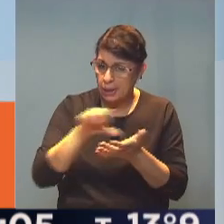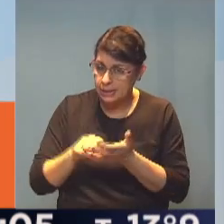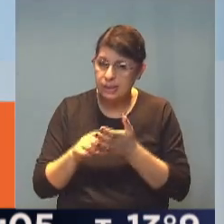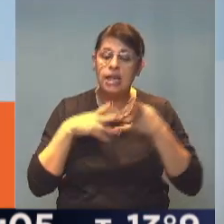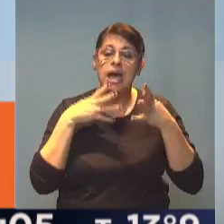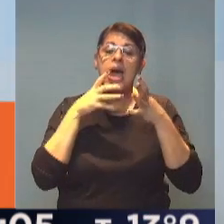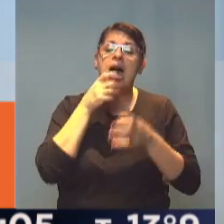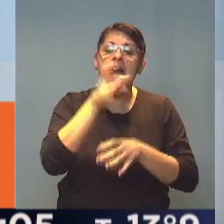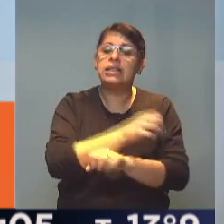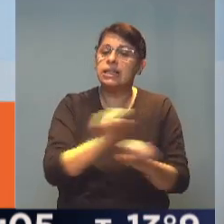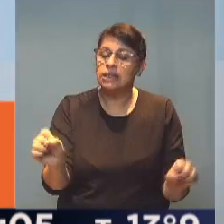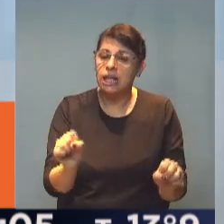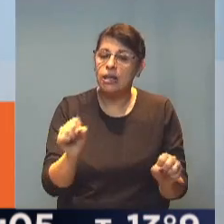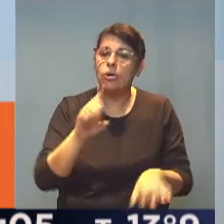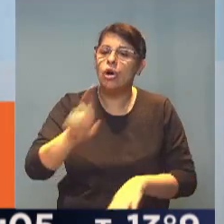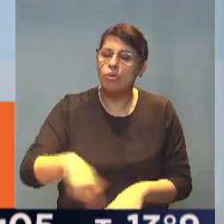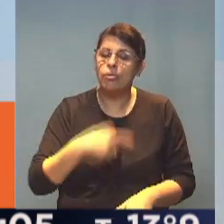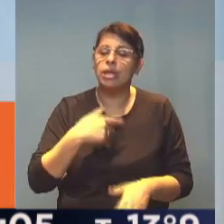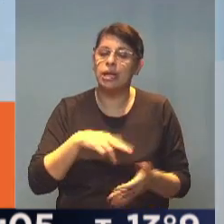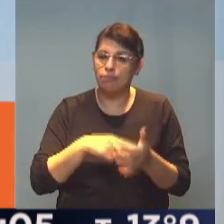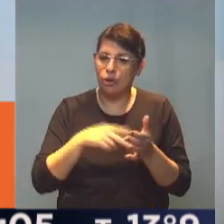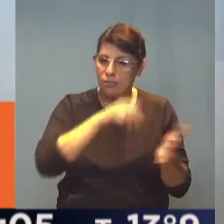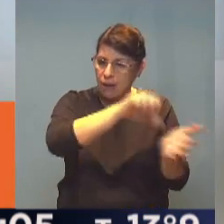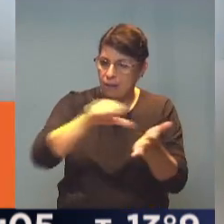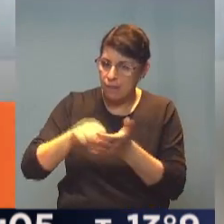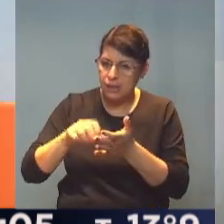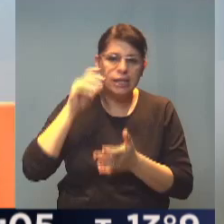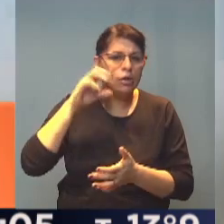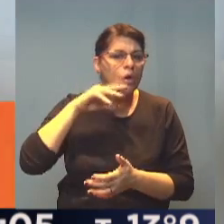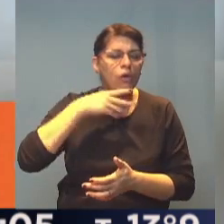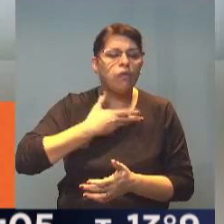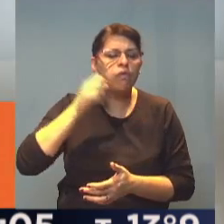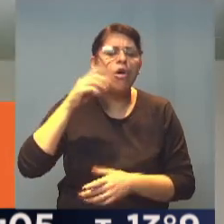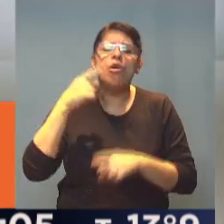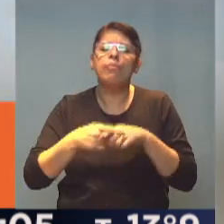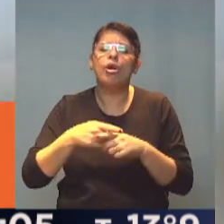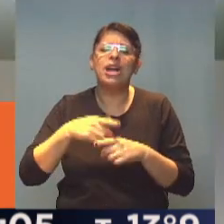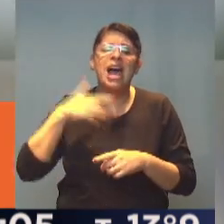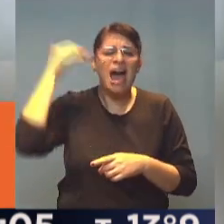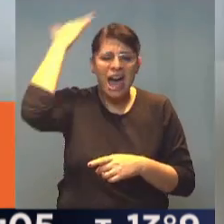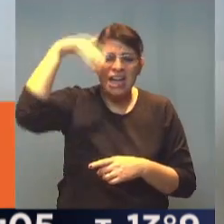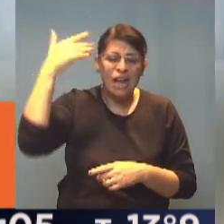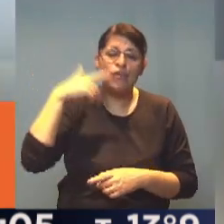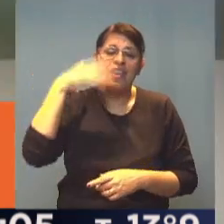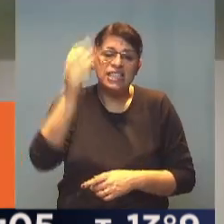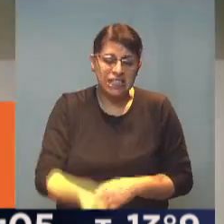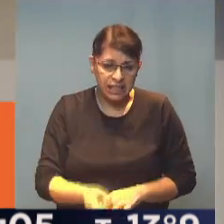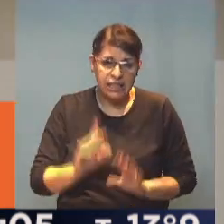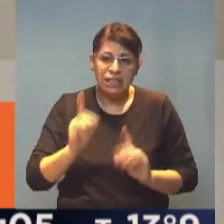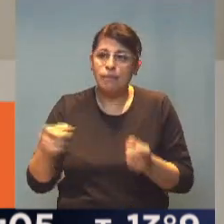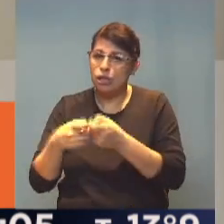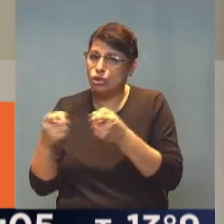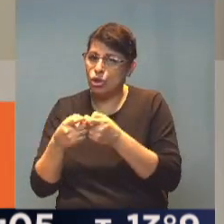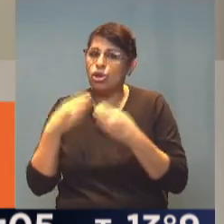atentados ocurren en plena crisis entre los países del Golfo por la decisión de Arabia Saudita y sus aliados de